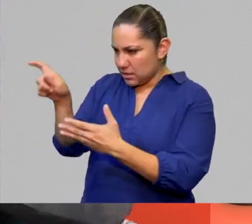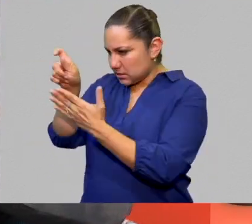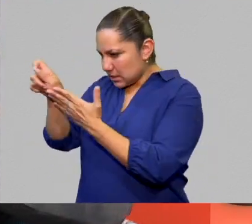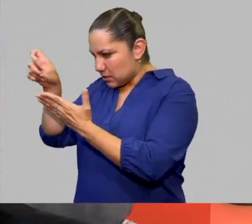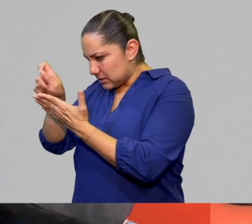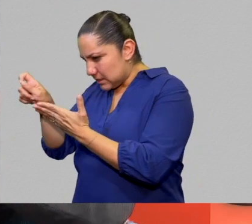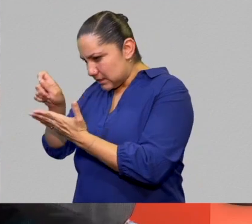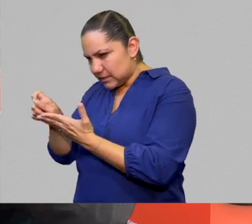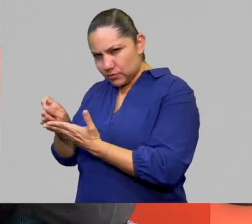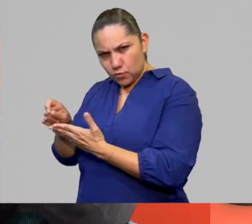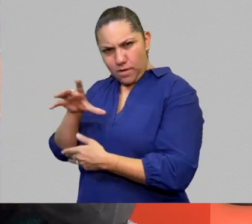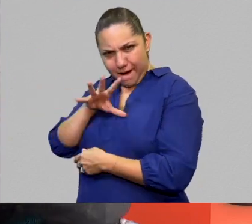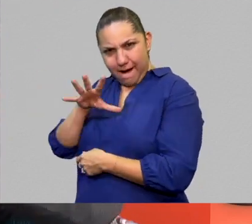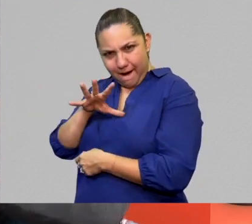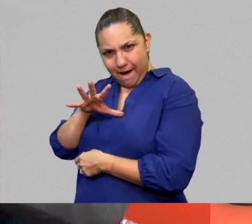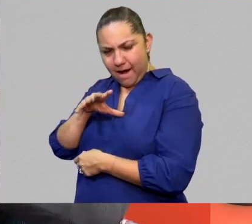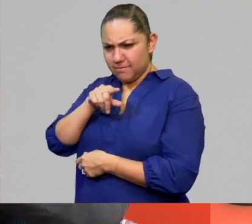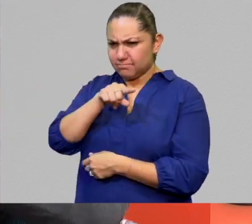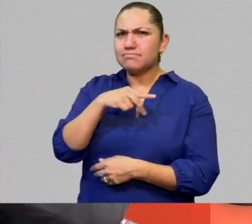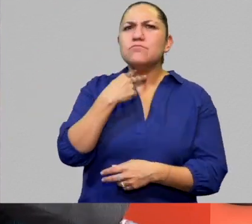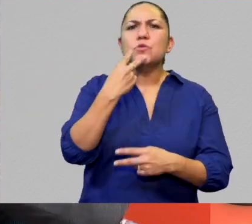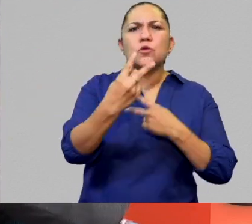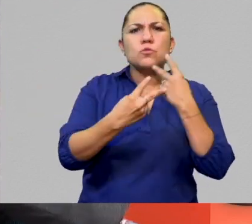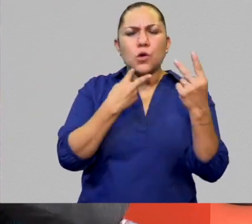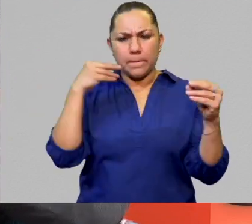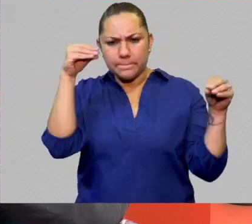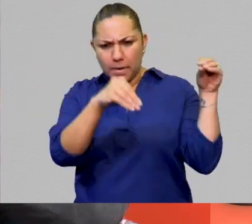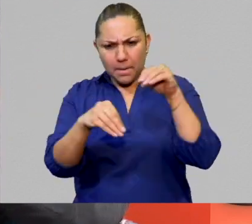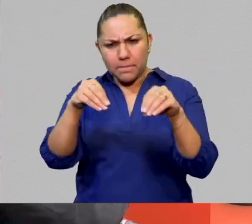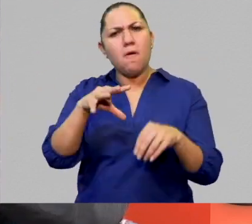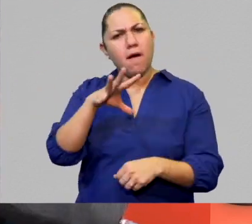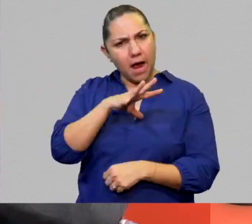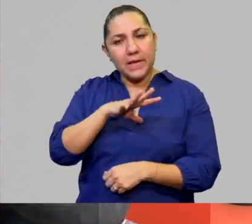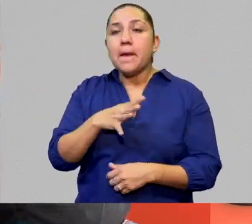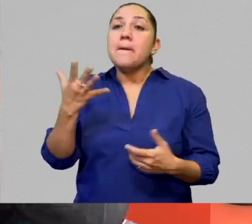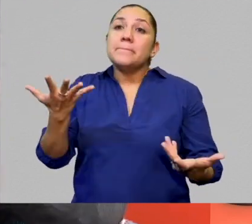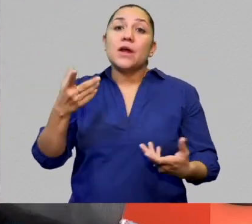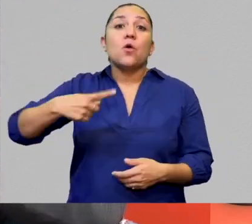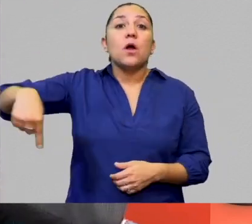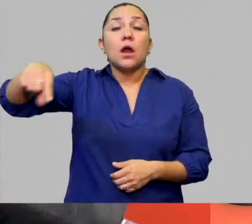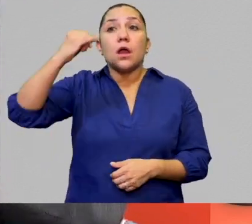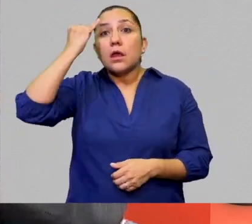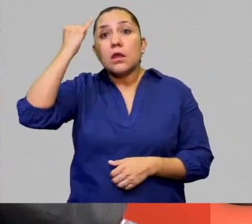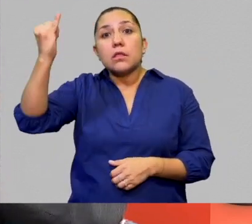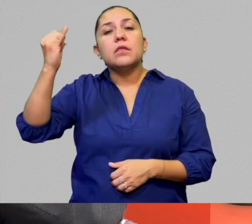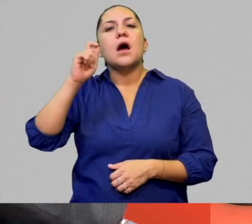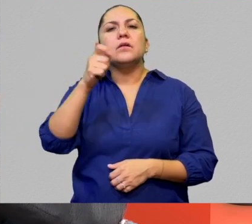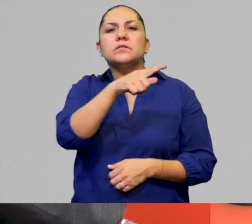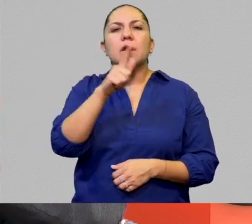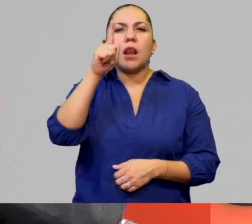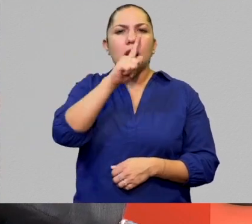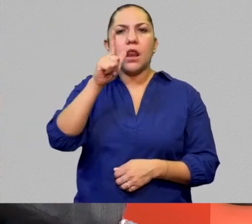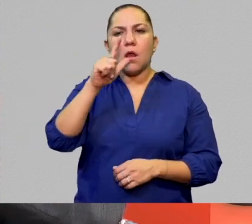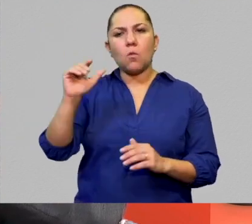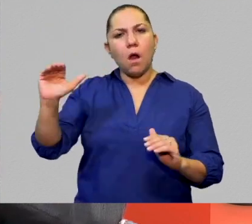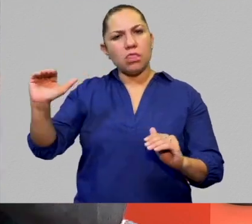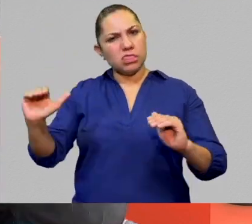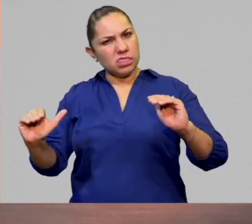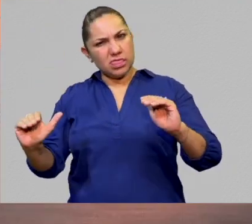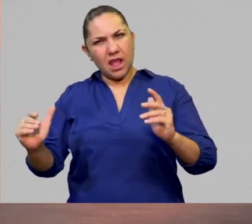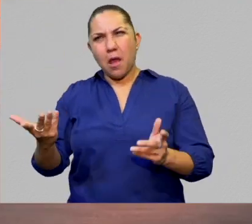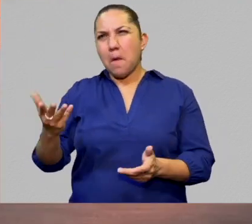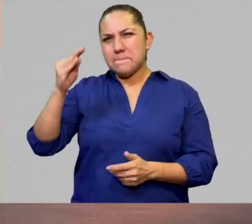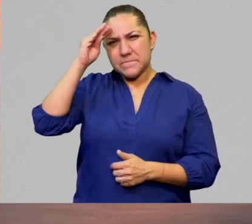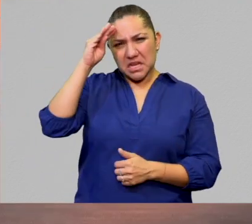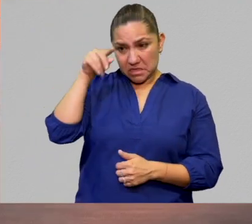también, como generalmente esto se ha quedado más entre las lenguas subordinadas, también es